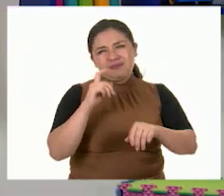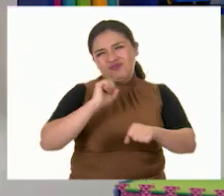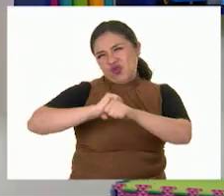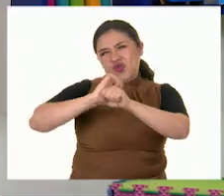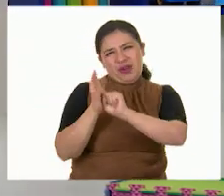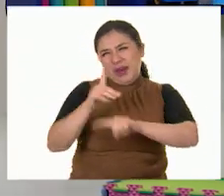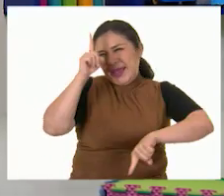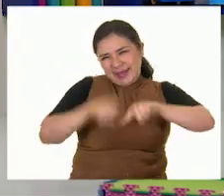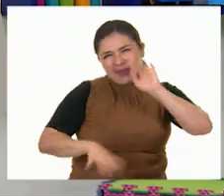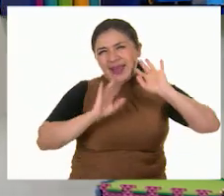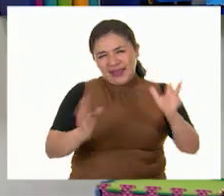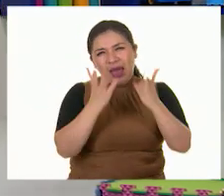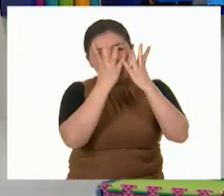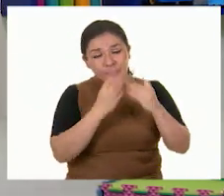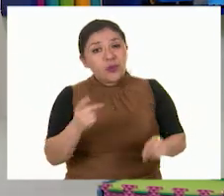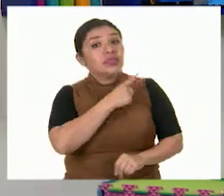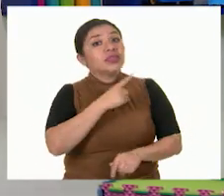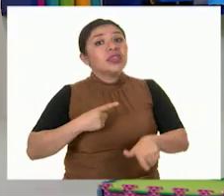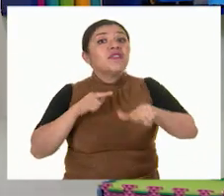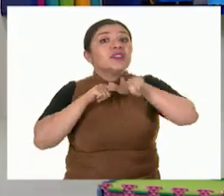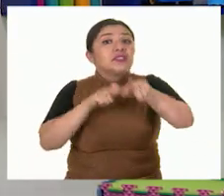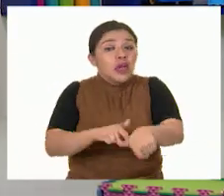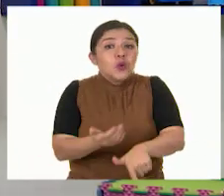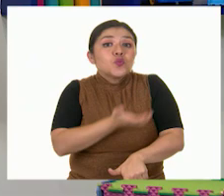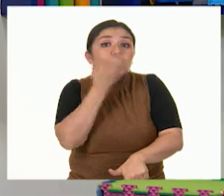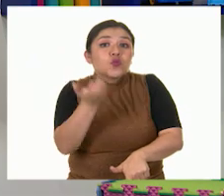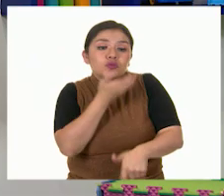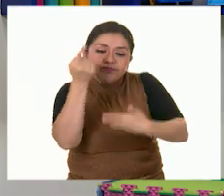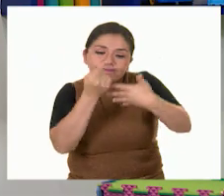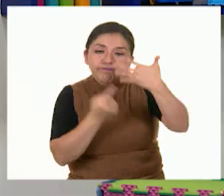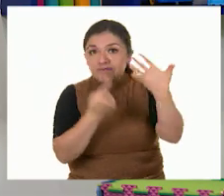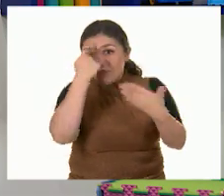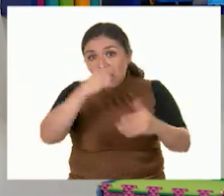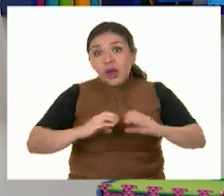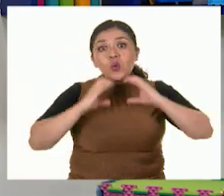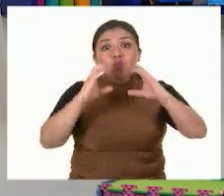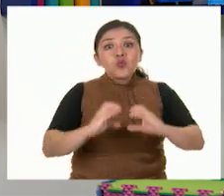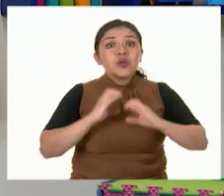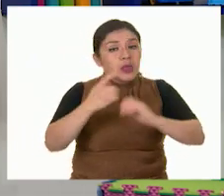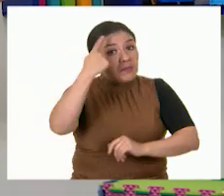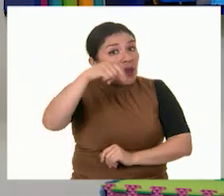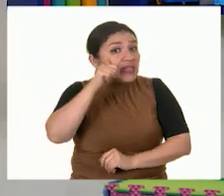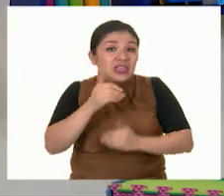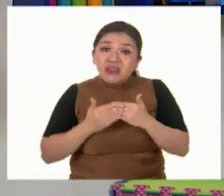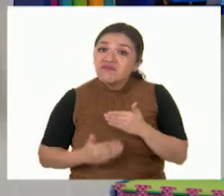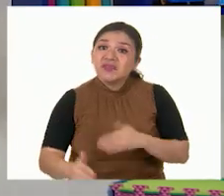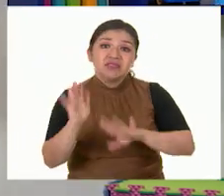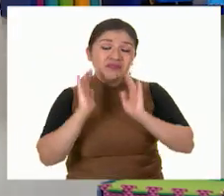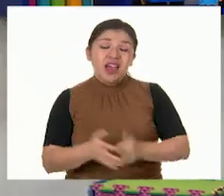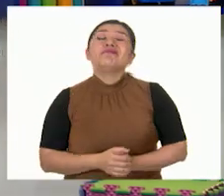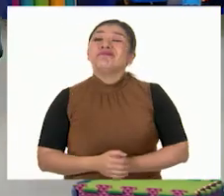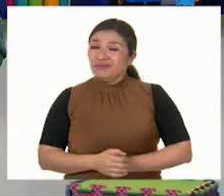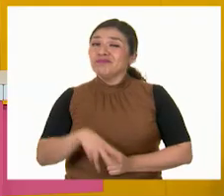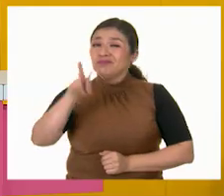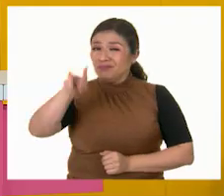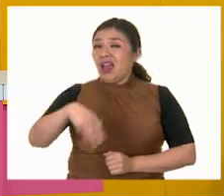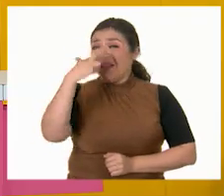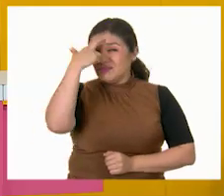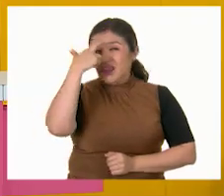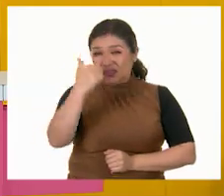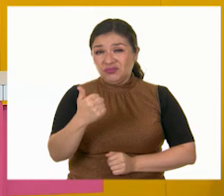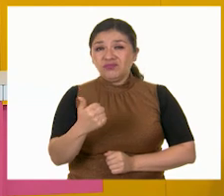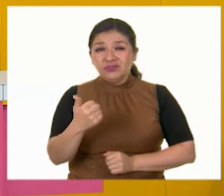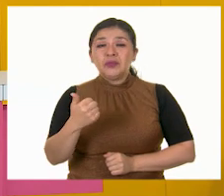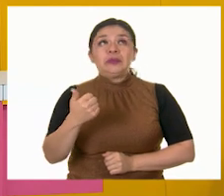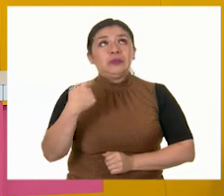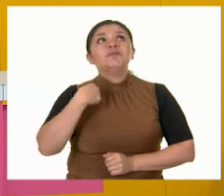del coronavirus, debemos conservar estos hábitos de cuidado comunitario, ya para siempre. Tienes toda la razón. Vamos a tener